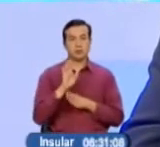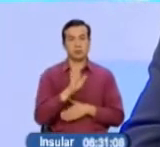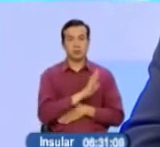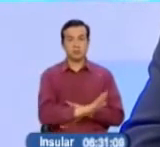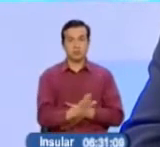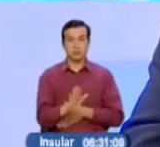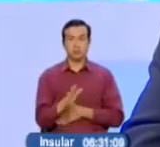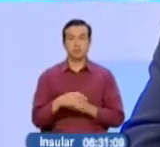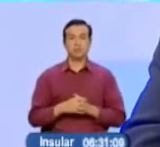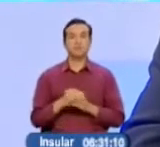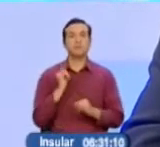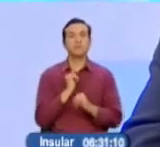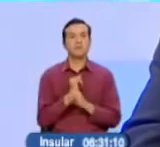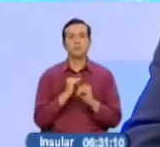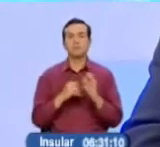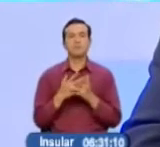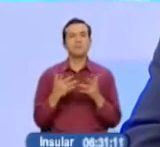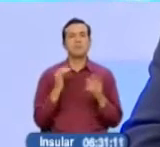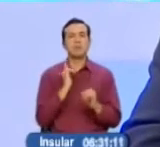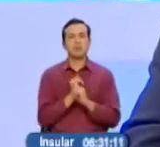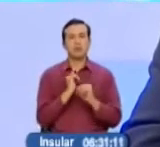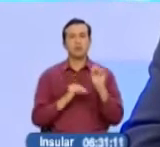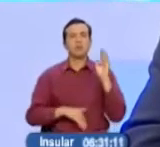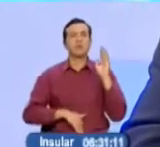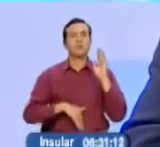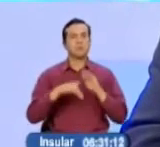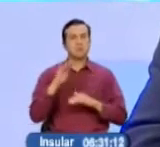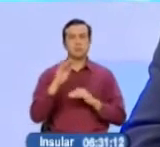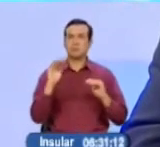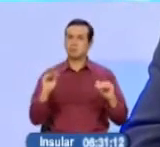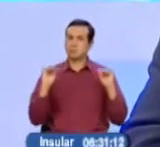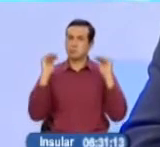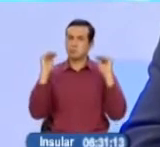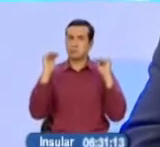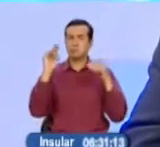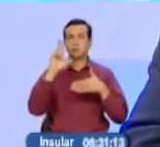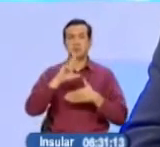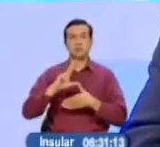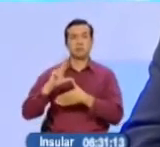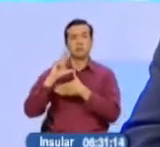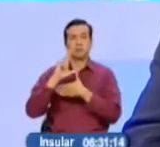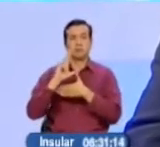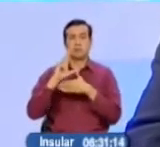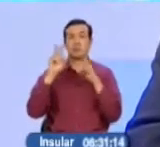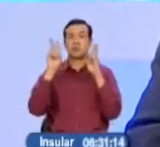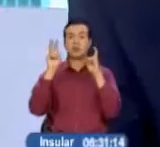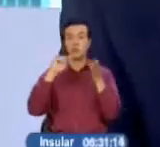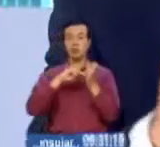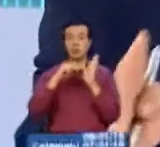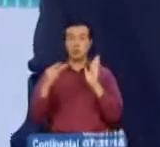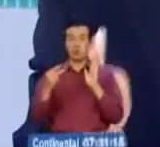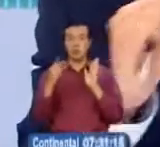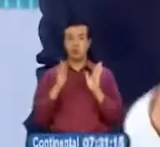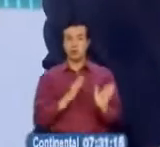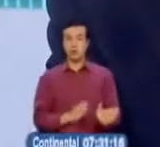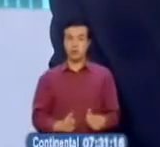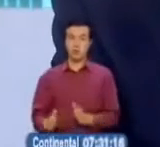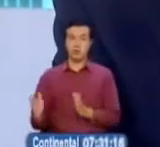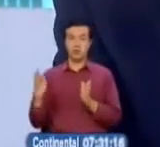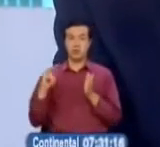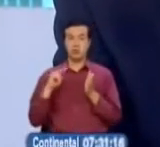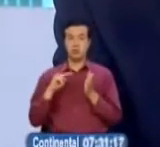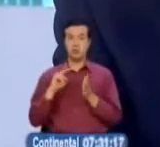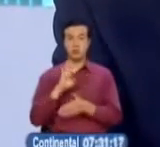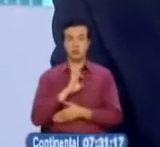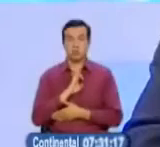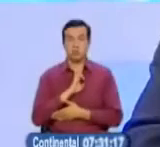y es uno de los institutos con un mejor nivel en América Latina, En ¿no? temas de tecnología y En preparación de los